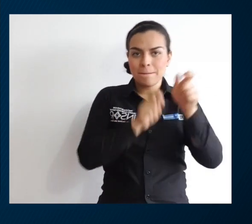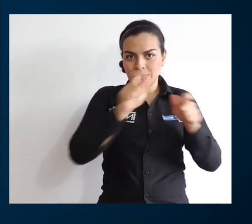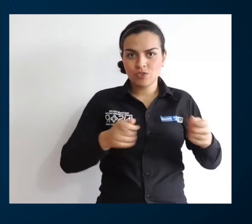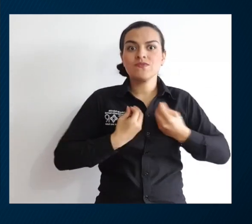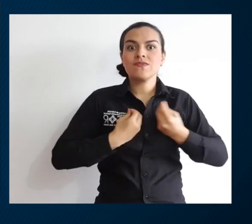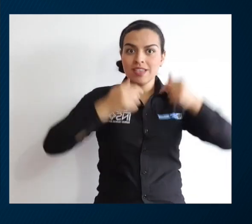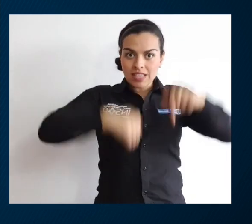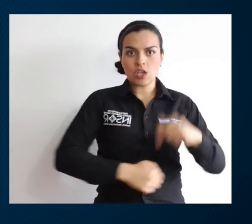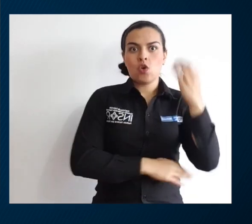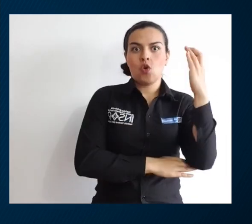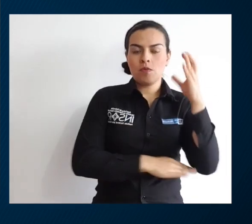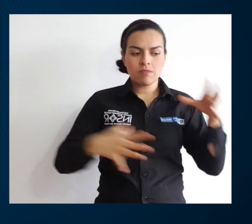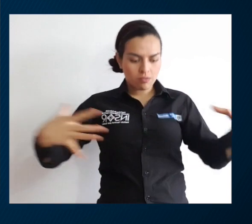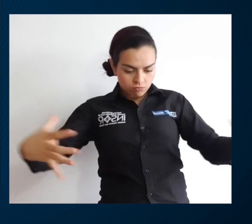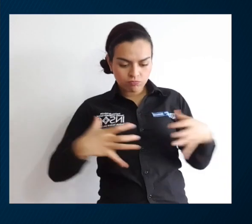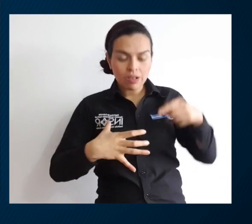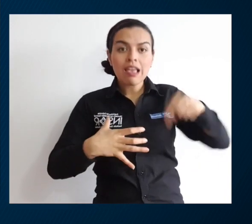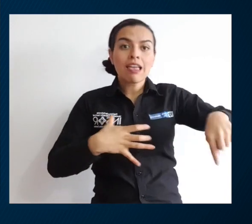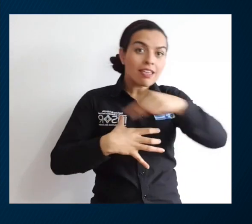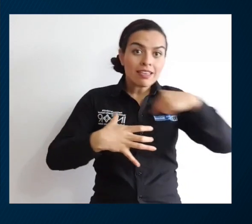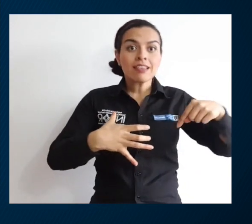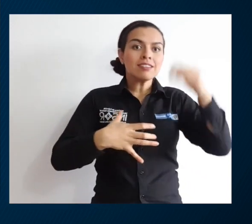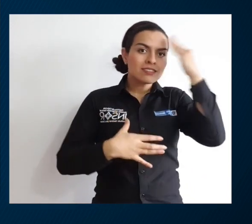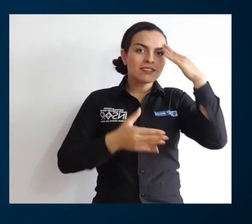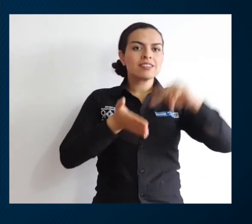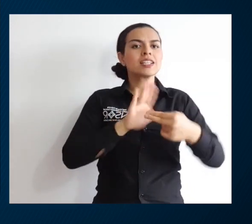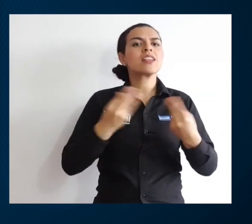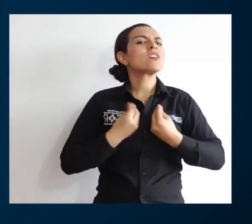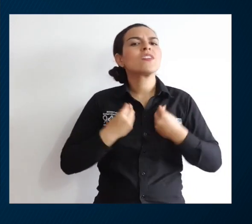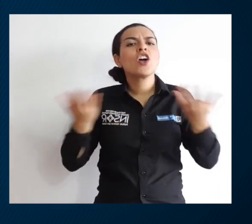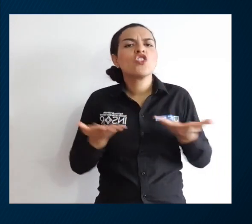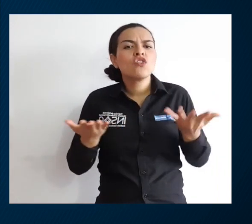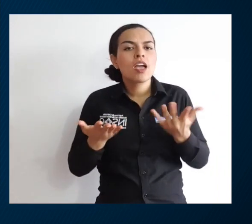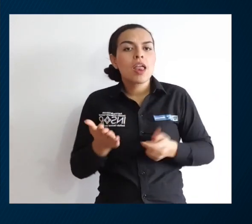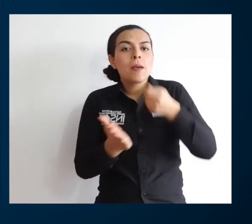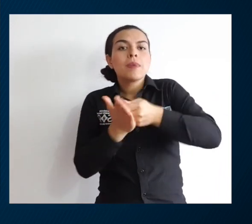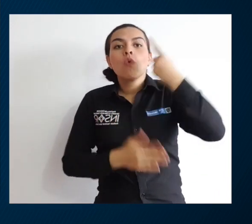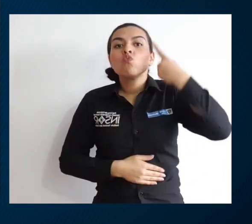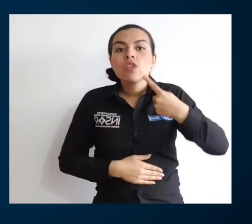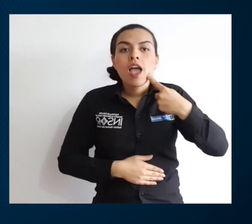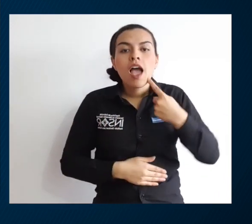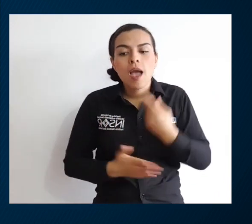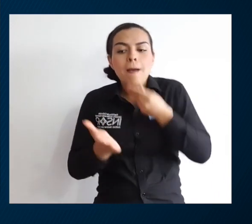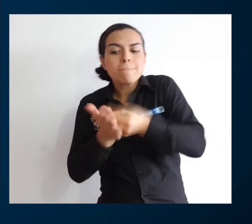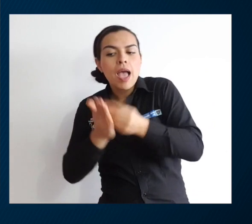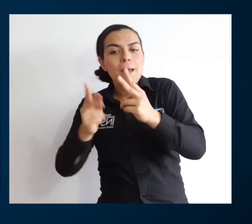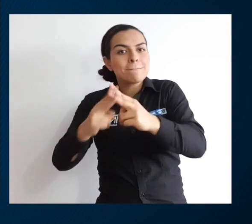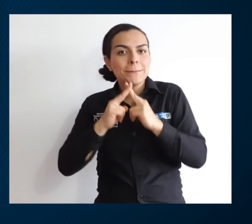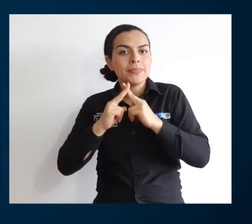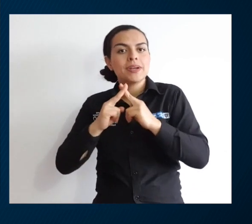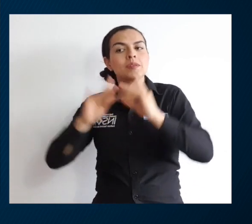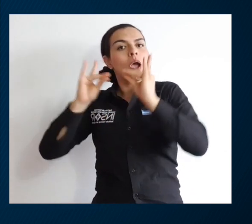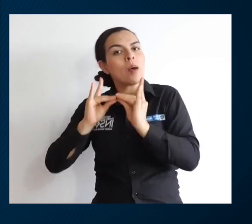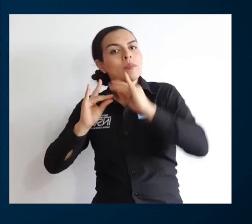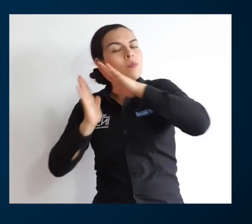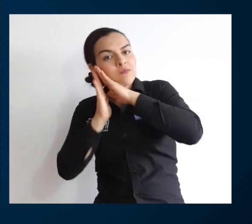son parte integrante de la comunidad de aprendizaje de Venezuela. Aparte de no tener un resguardo, porque son personas que viven en el